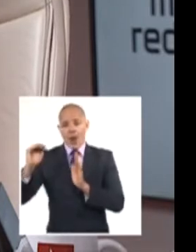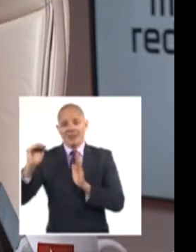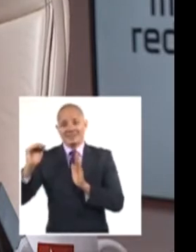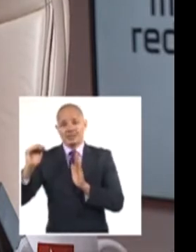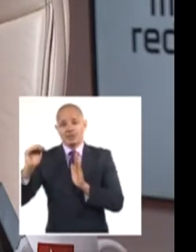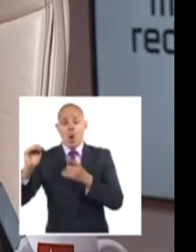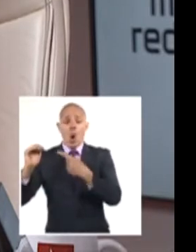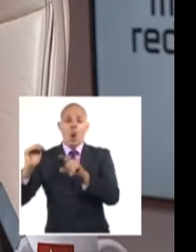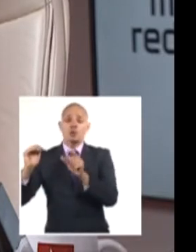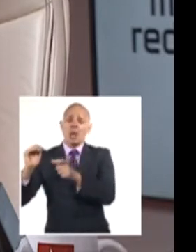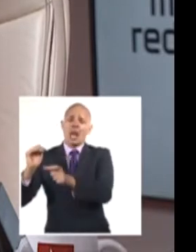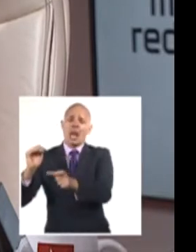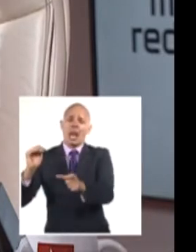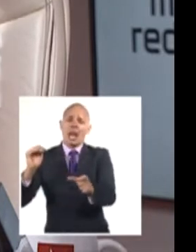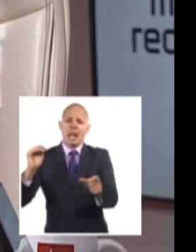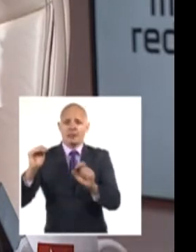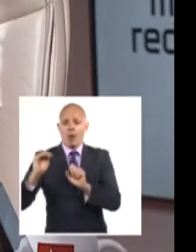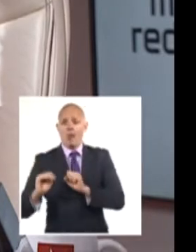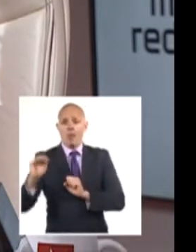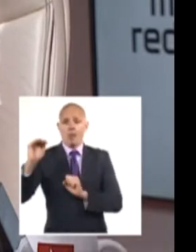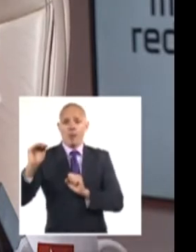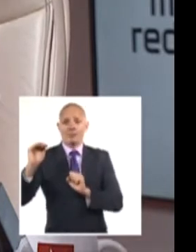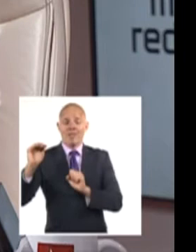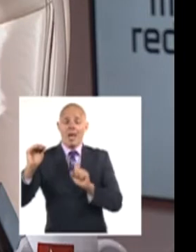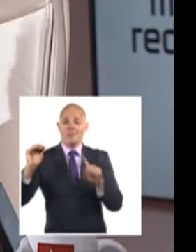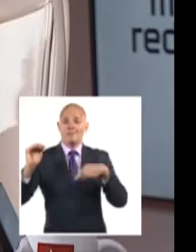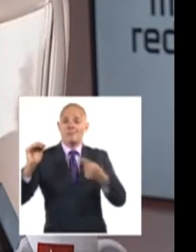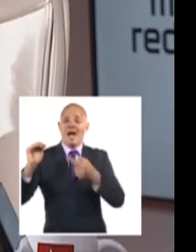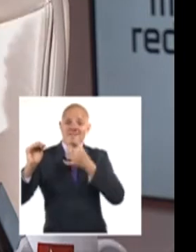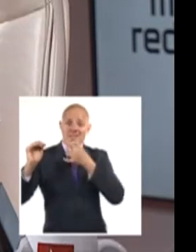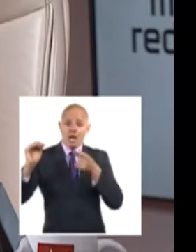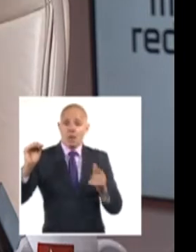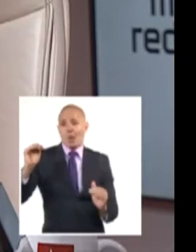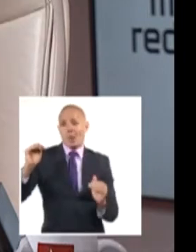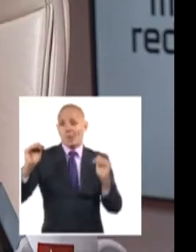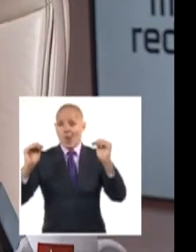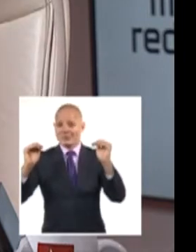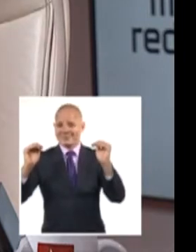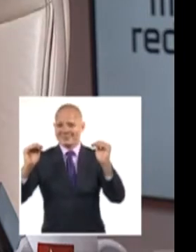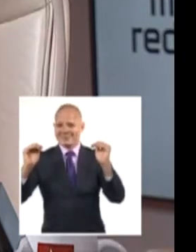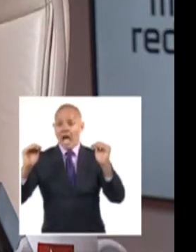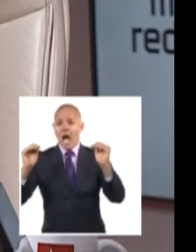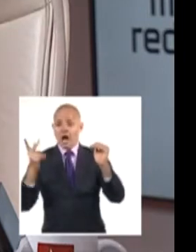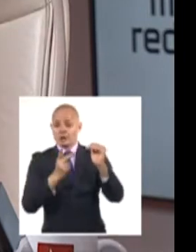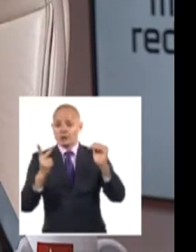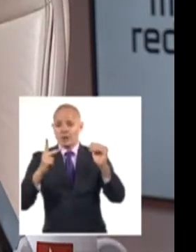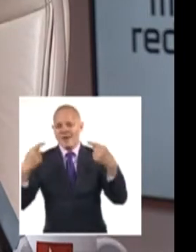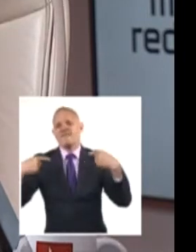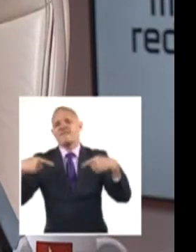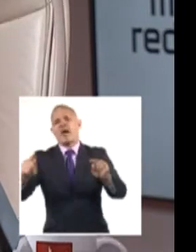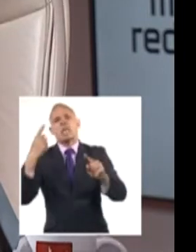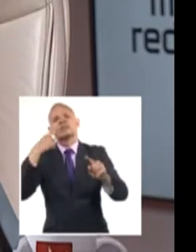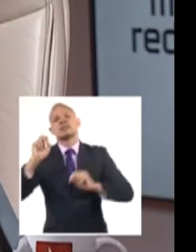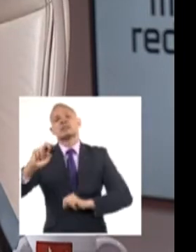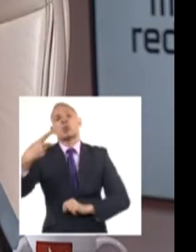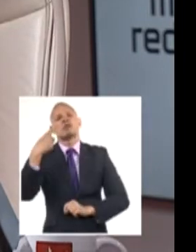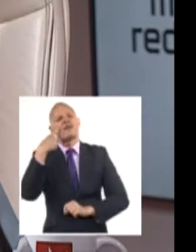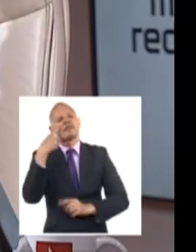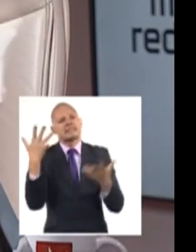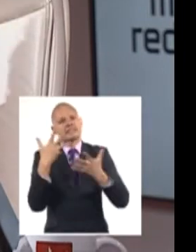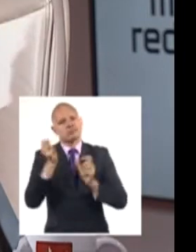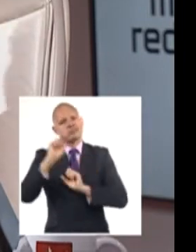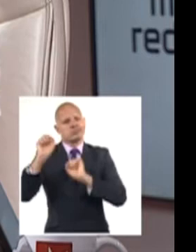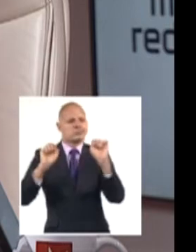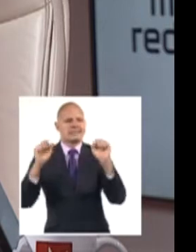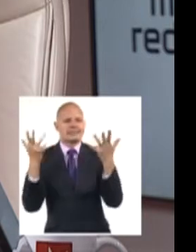porque la derecha se hayan aclarado perfectamente con hernández decir en el mismo día de